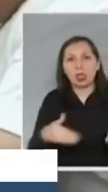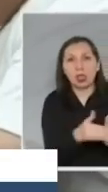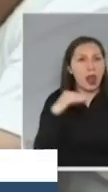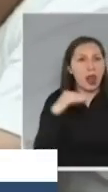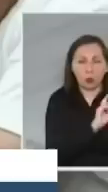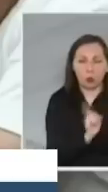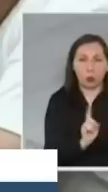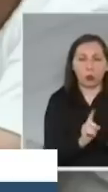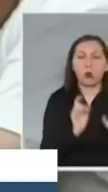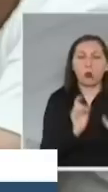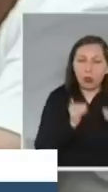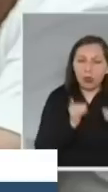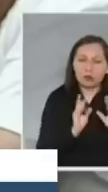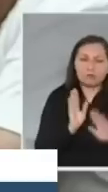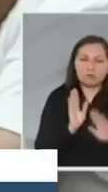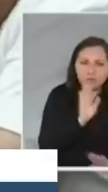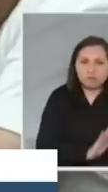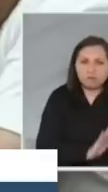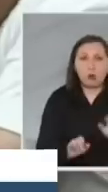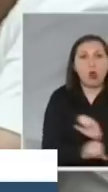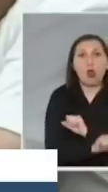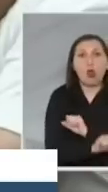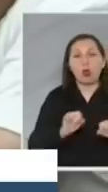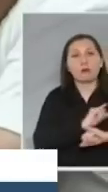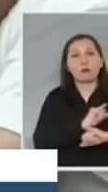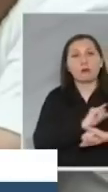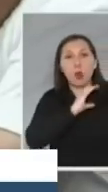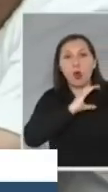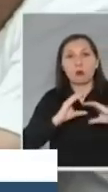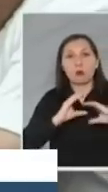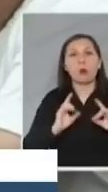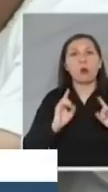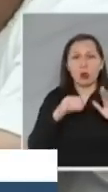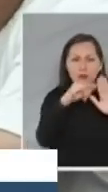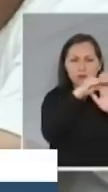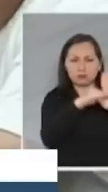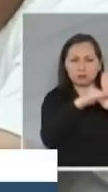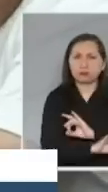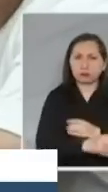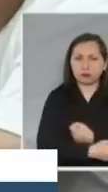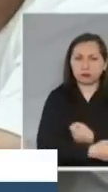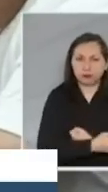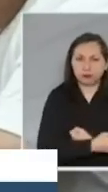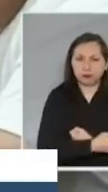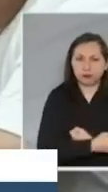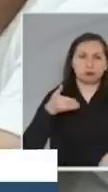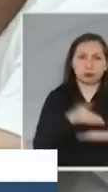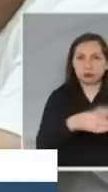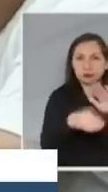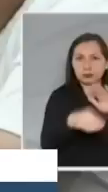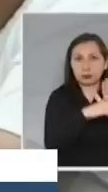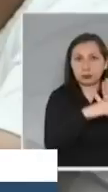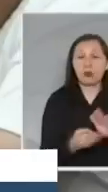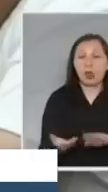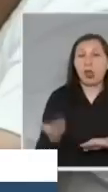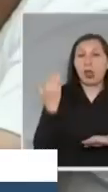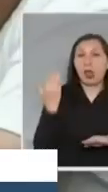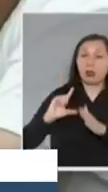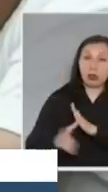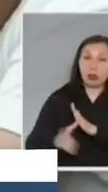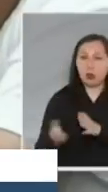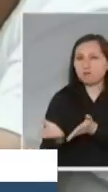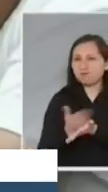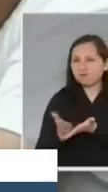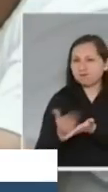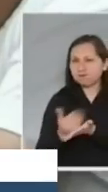sin atajos, y acá no se pueden hacer maniobras comunicacionales, sino que uno tiene que venir con una agenda sólida, robusta, y por eso nos demoramos en prepararlo,